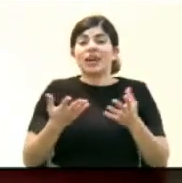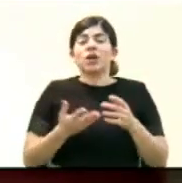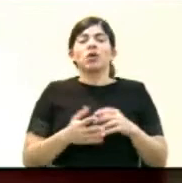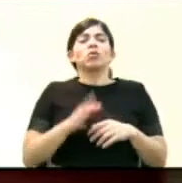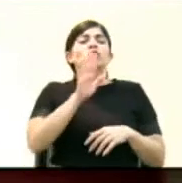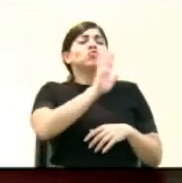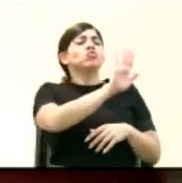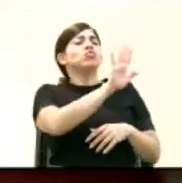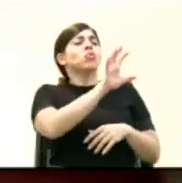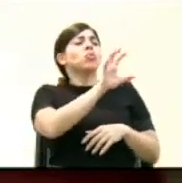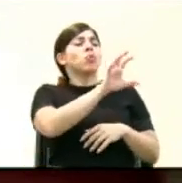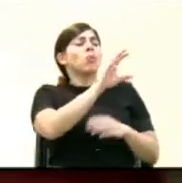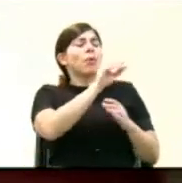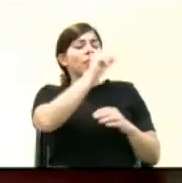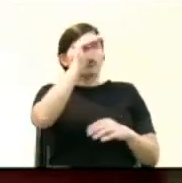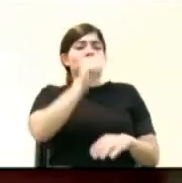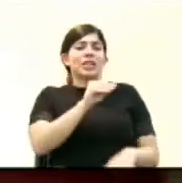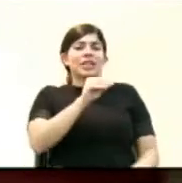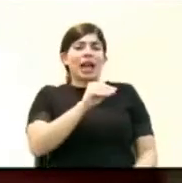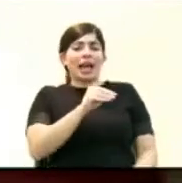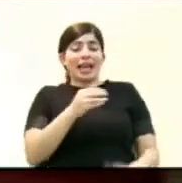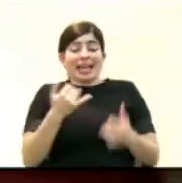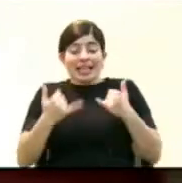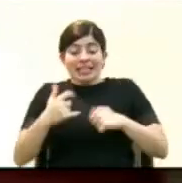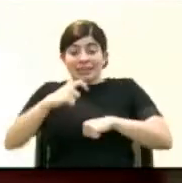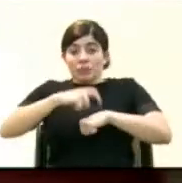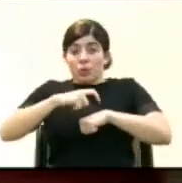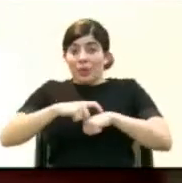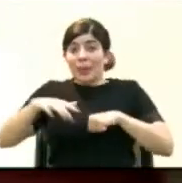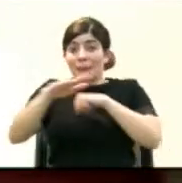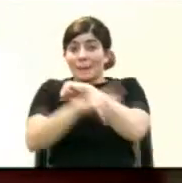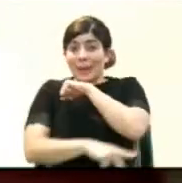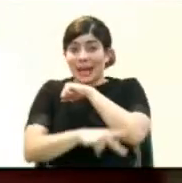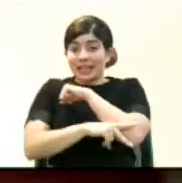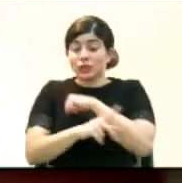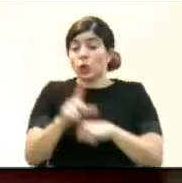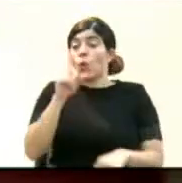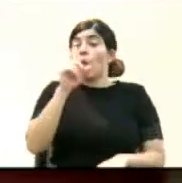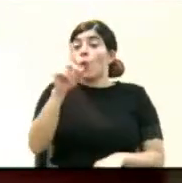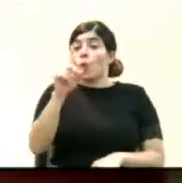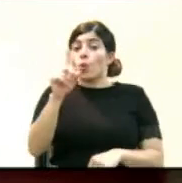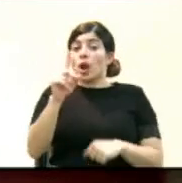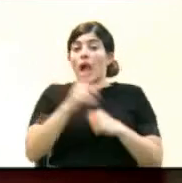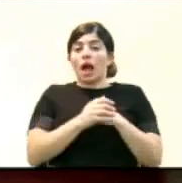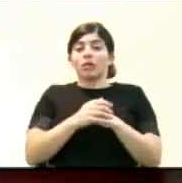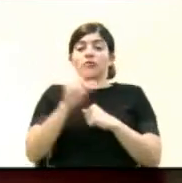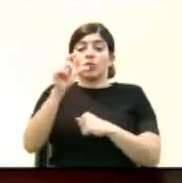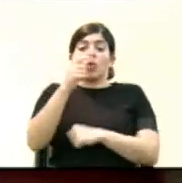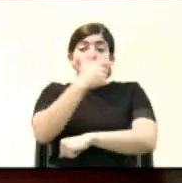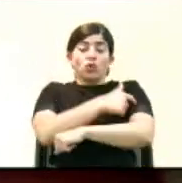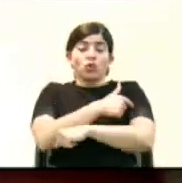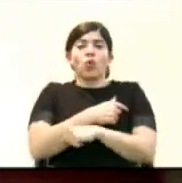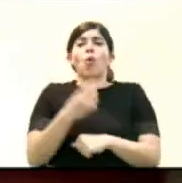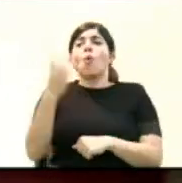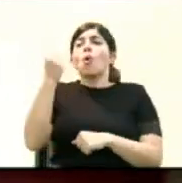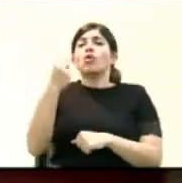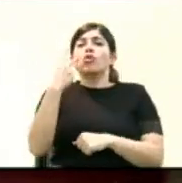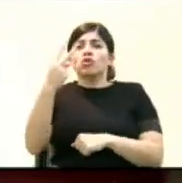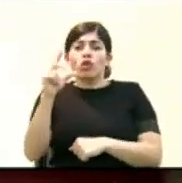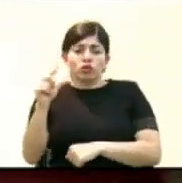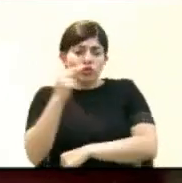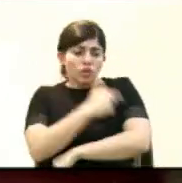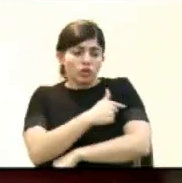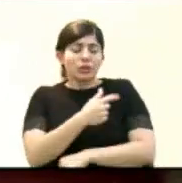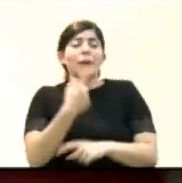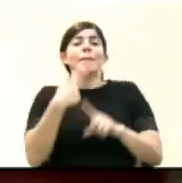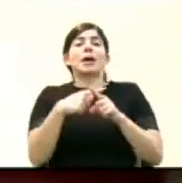el porcentaje en estos momentos? País cubierto con una dosis, cubierto con 2 dosis, y cuál es el porcentaje